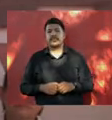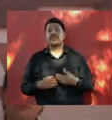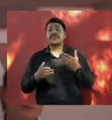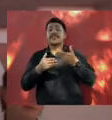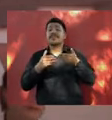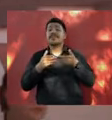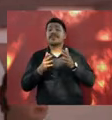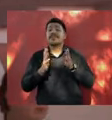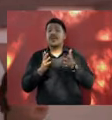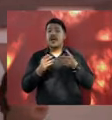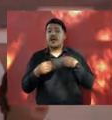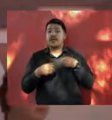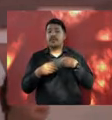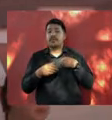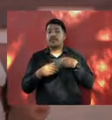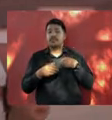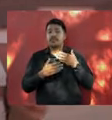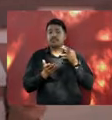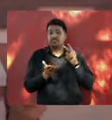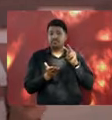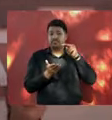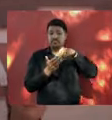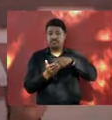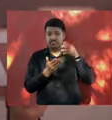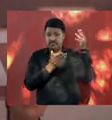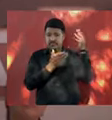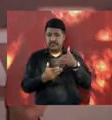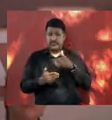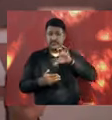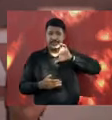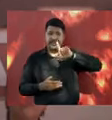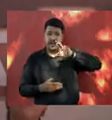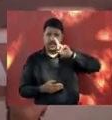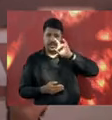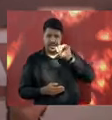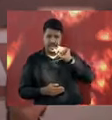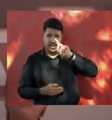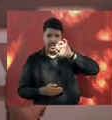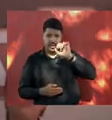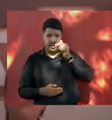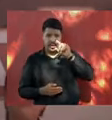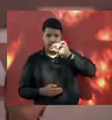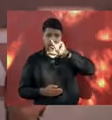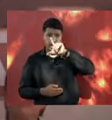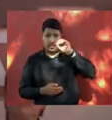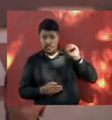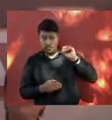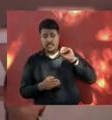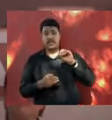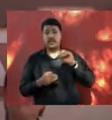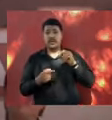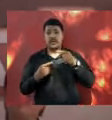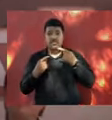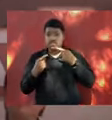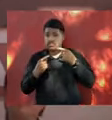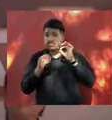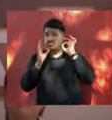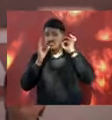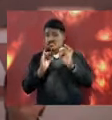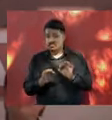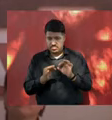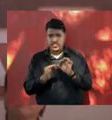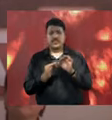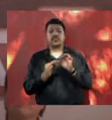Ahora que llegue Claudia Delgadillo al gobierno de Jalisco, vamos a firmar